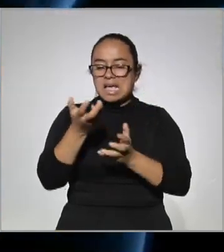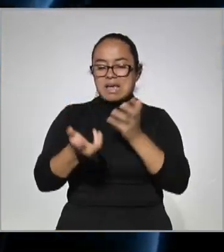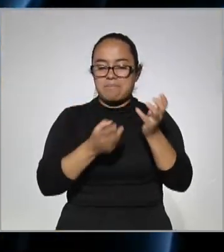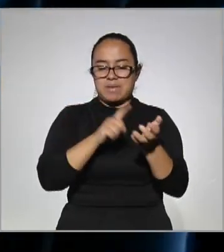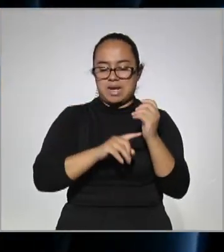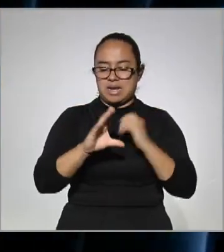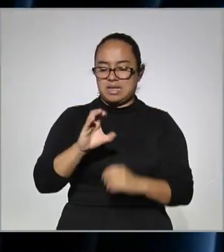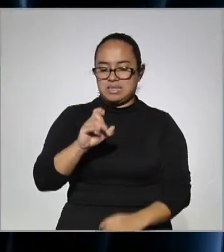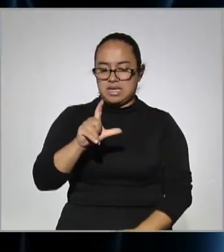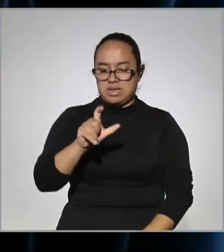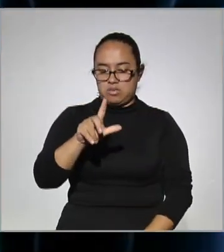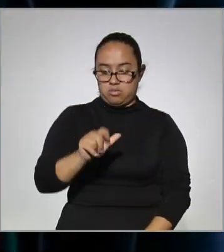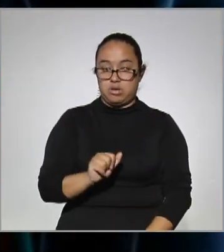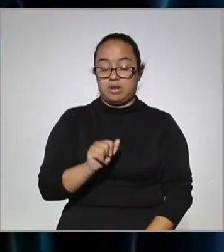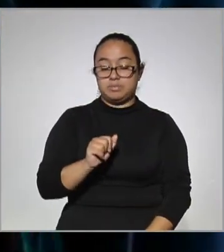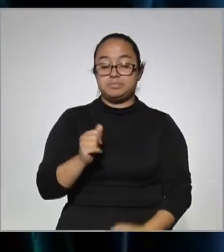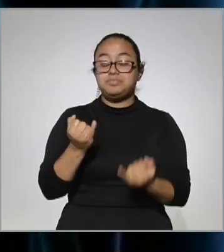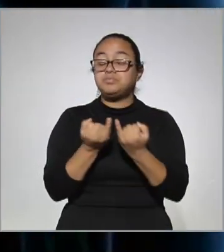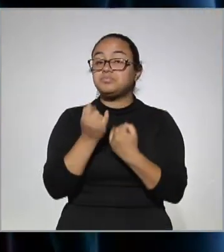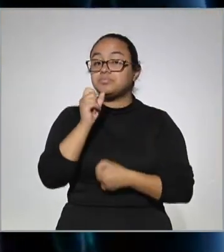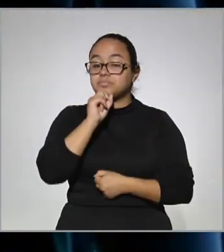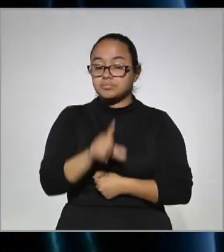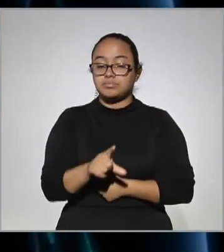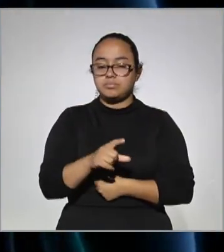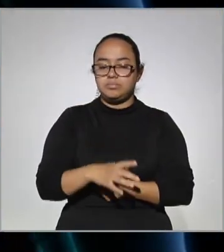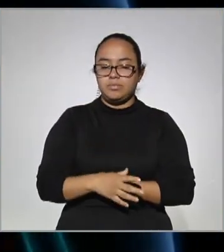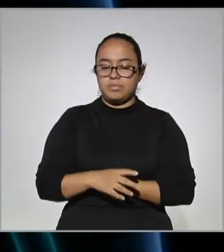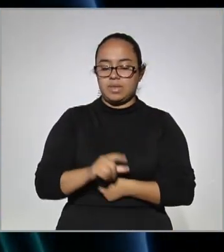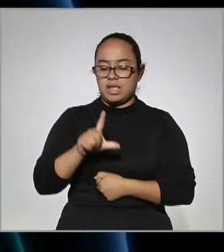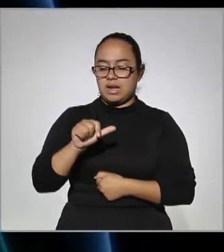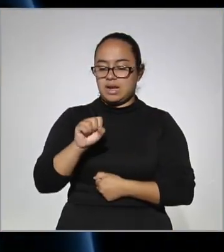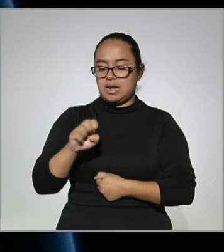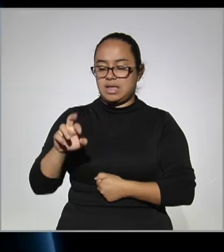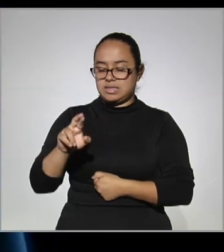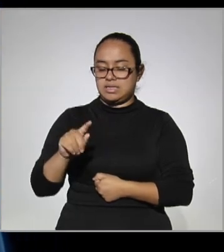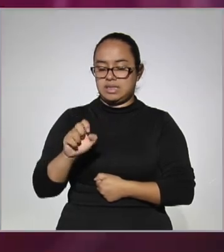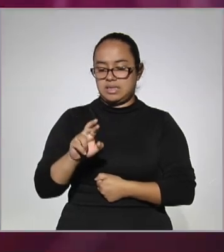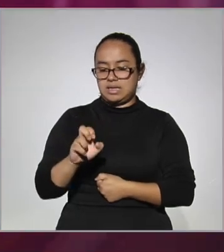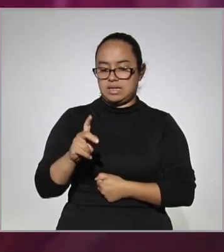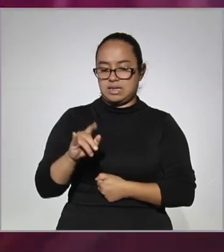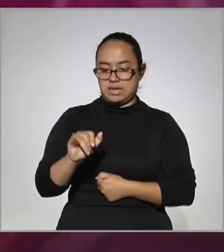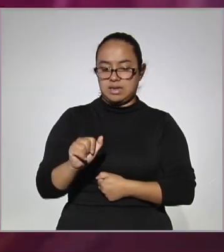células. También existe la opción de láser-terapia, que lo que hace es que